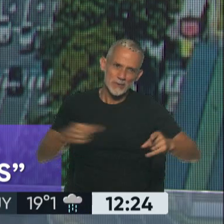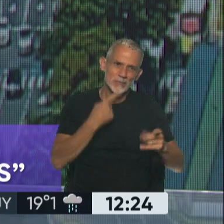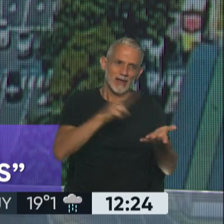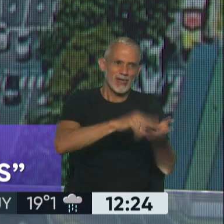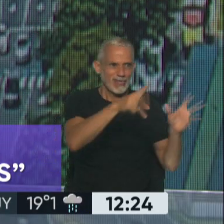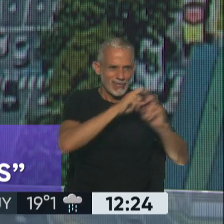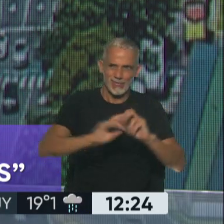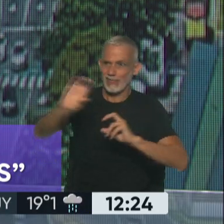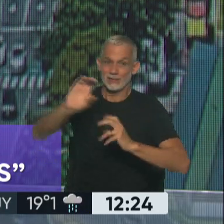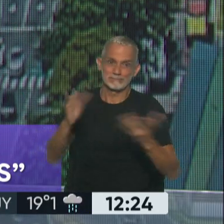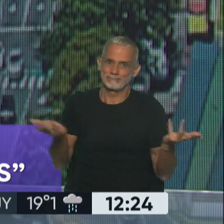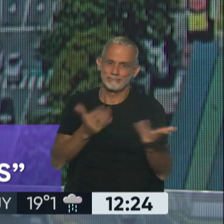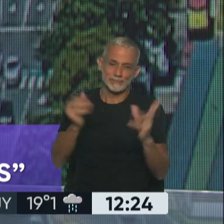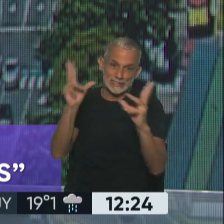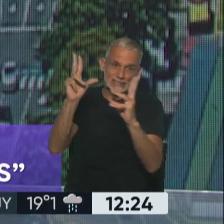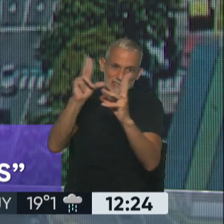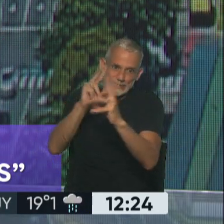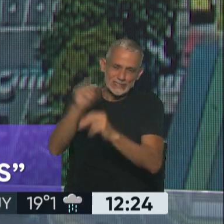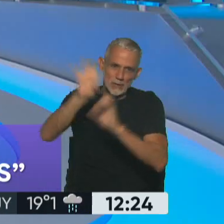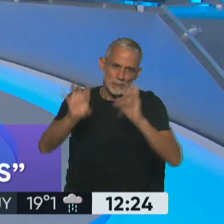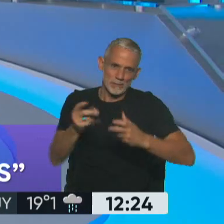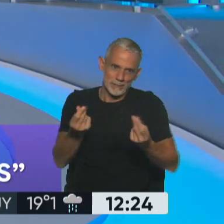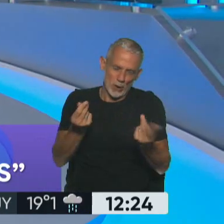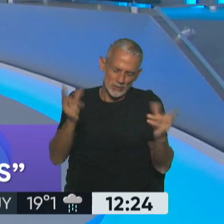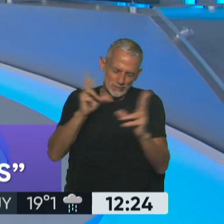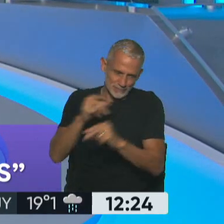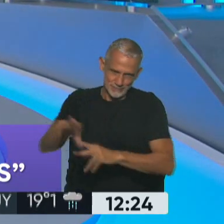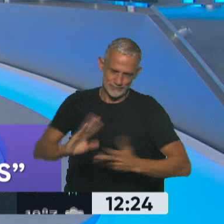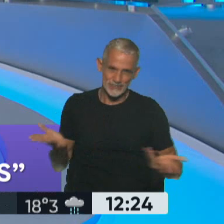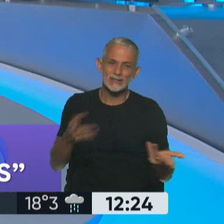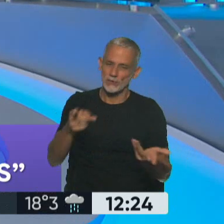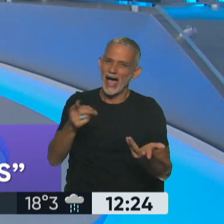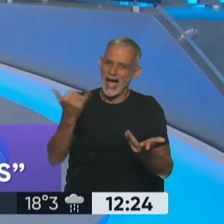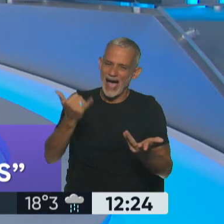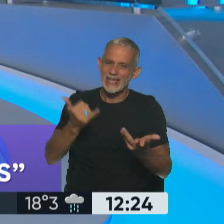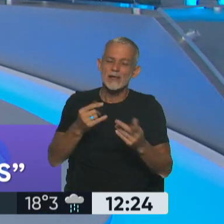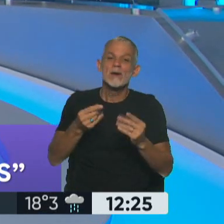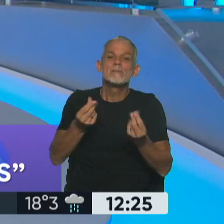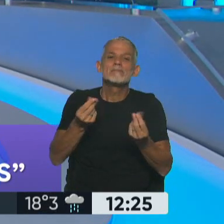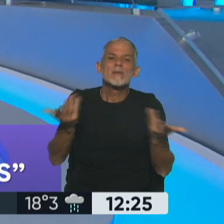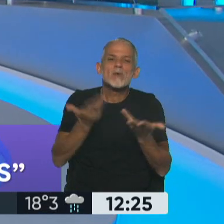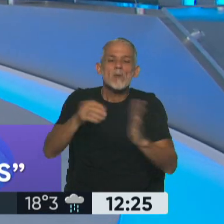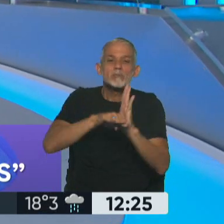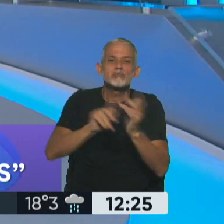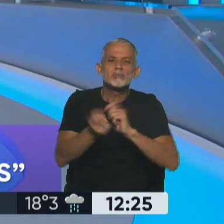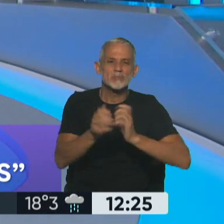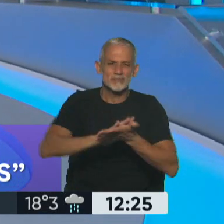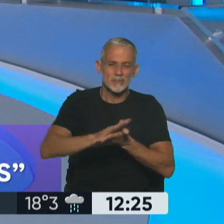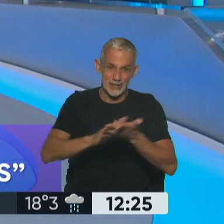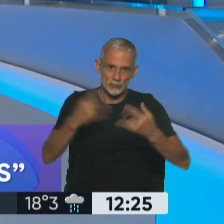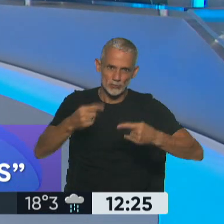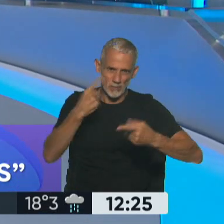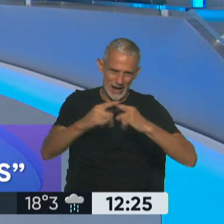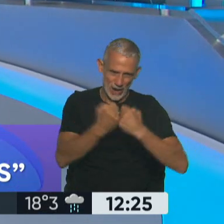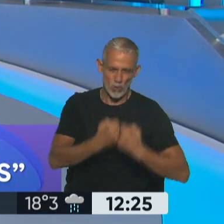están ahogando las arcas provinciales. Entonces ahí hay una base material para el acuerdo. Ahora, yo creo que hay algo interesante